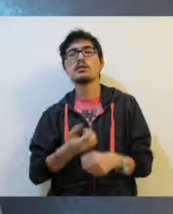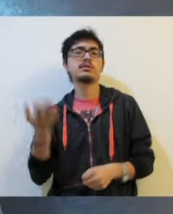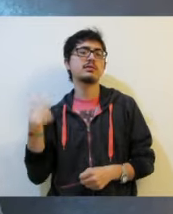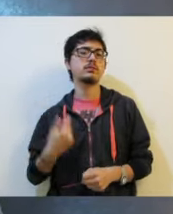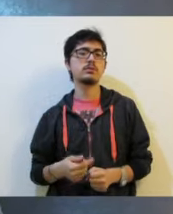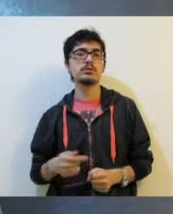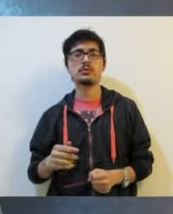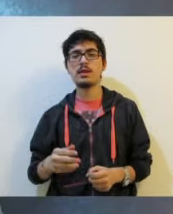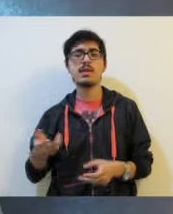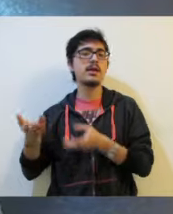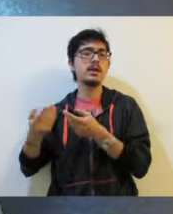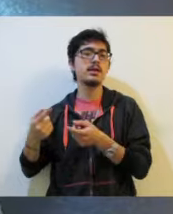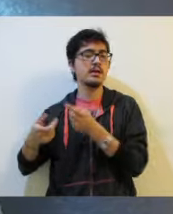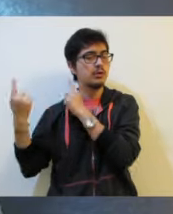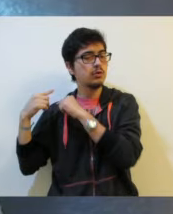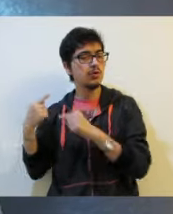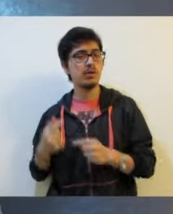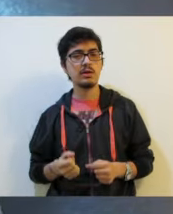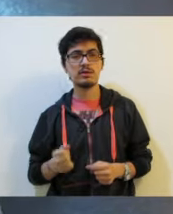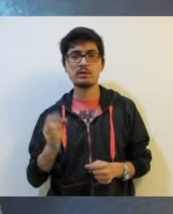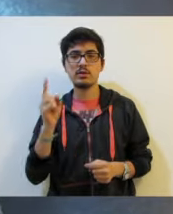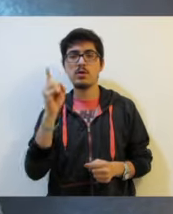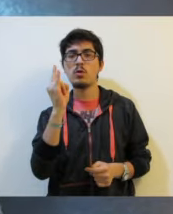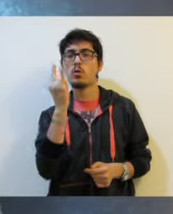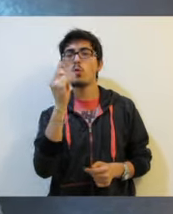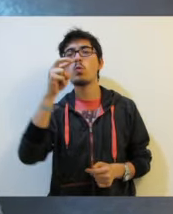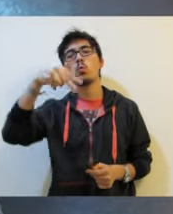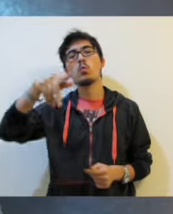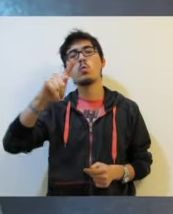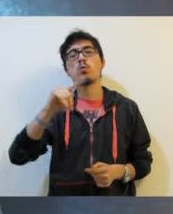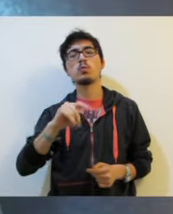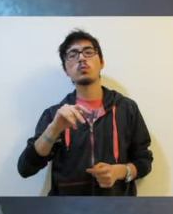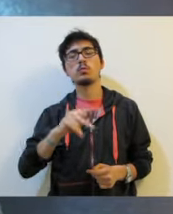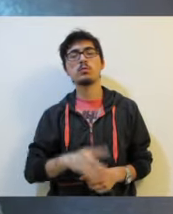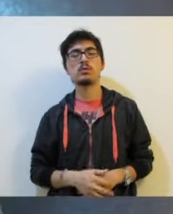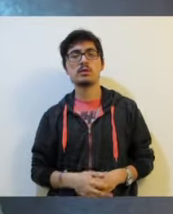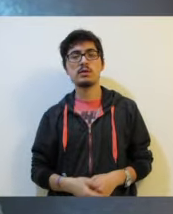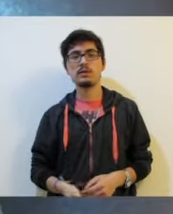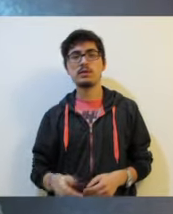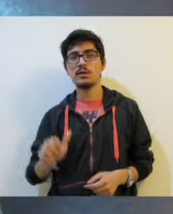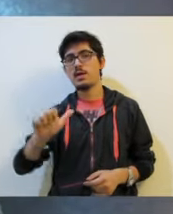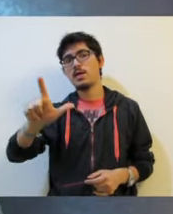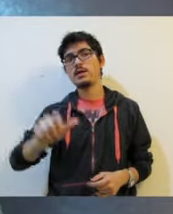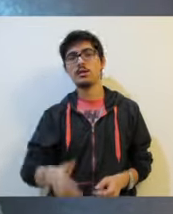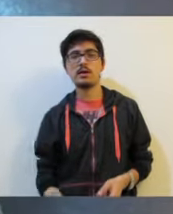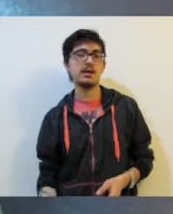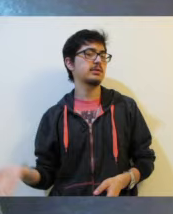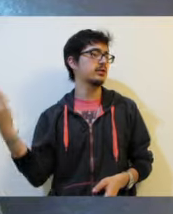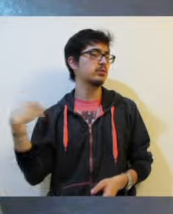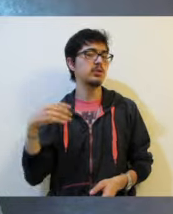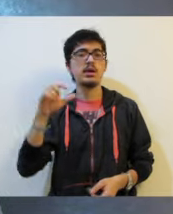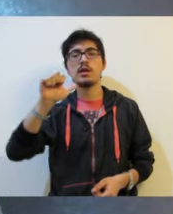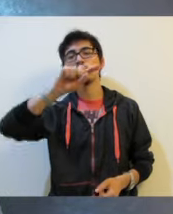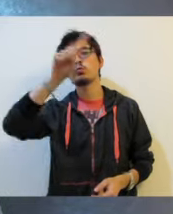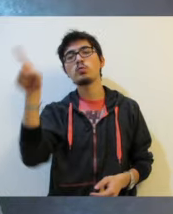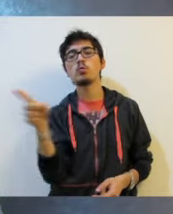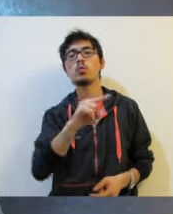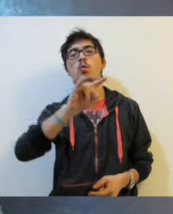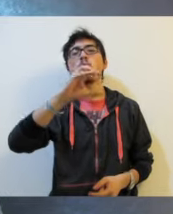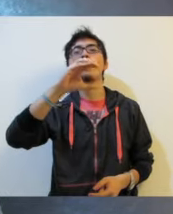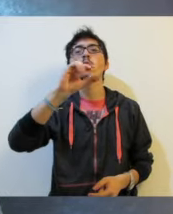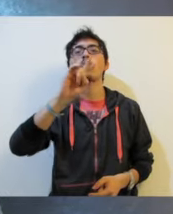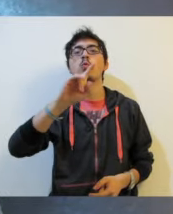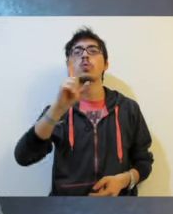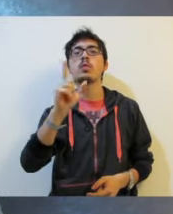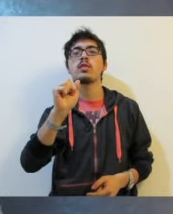escudero. Y él acompañaba a un caballero errante. Hasta que ese caballero errante se murió, entonces Dunk pasó a ser el caballero errante. Y